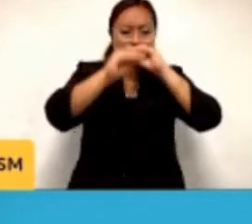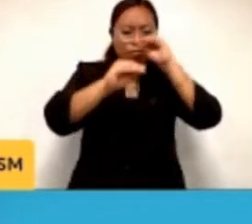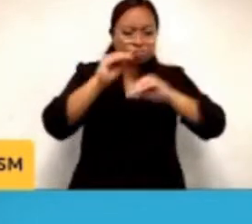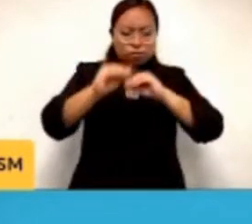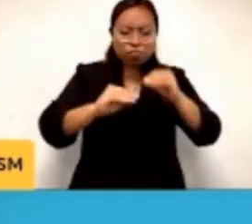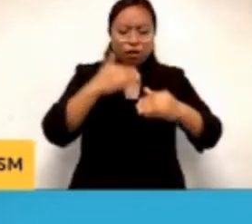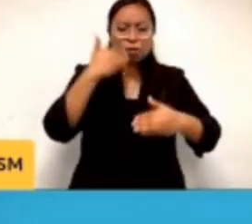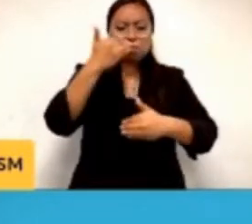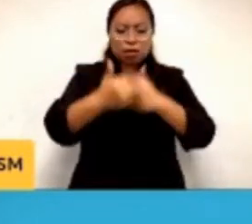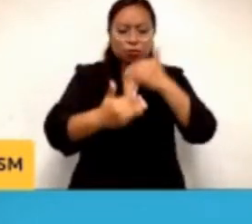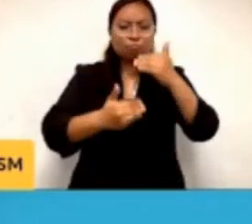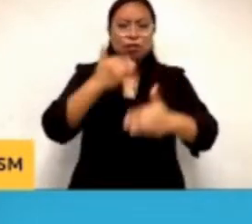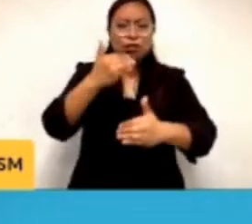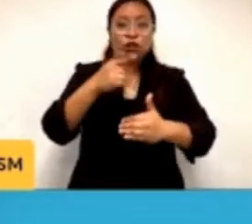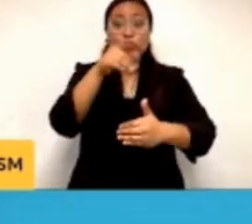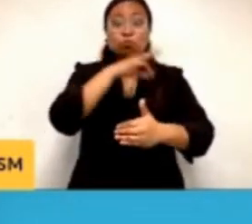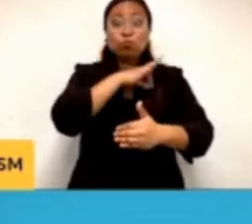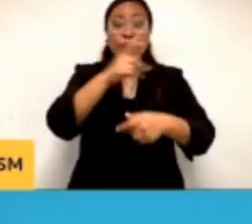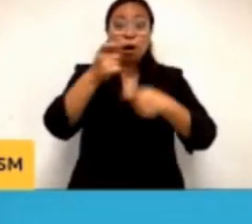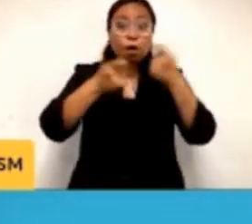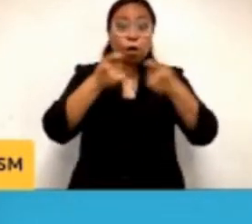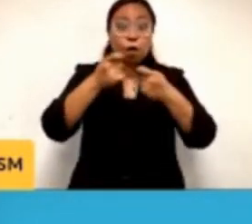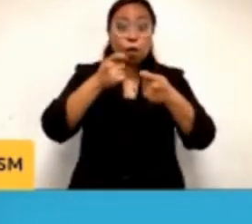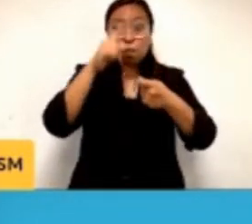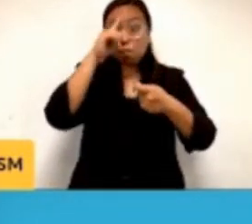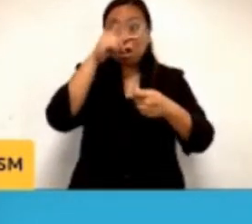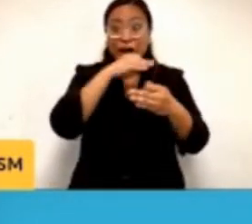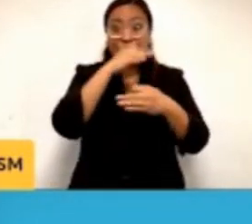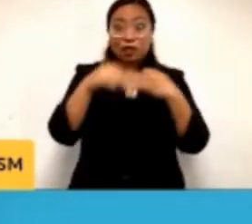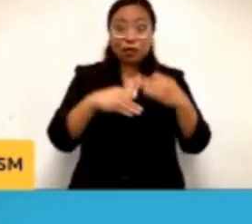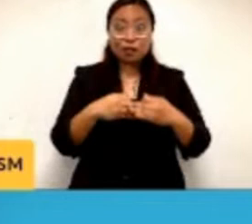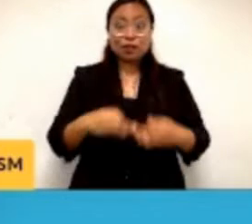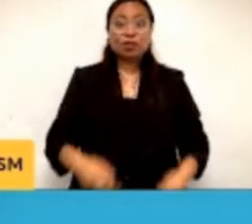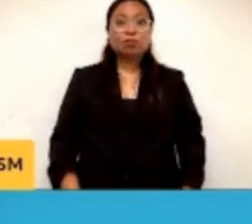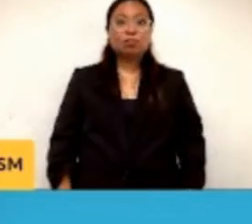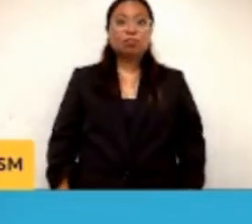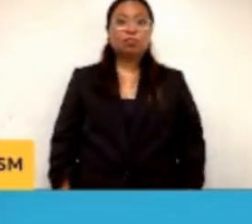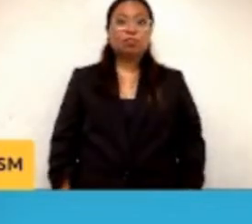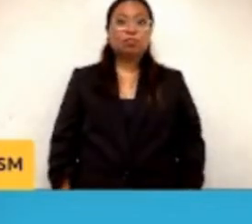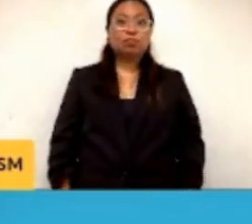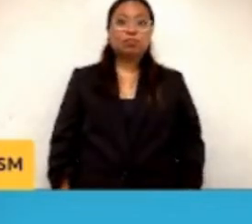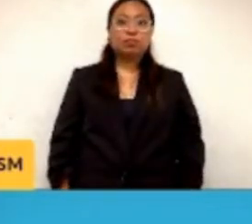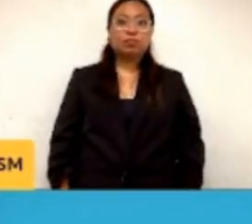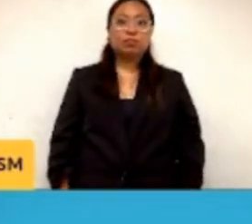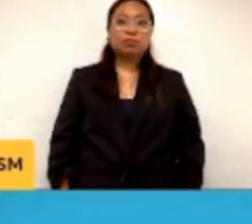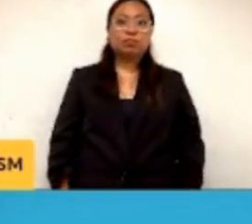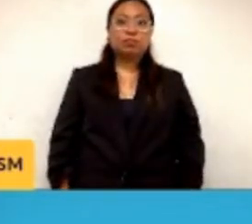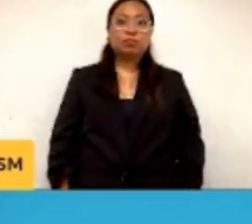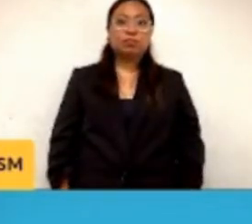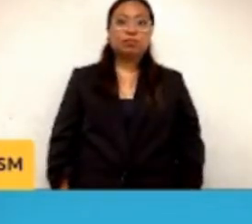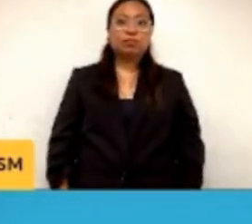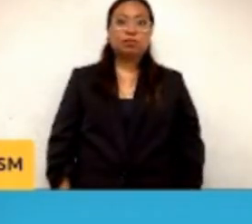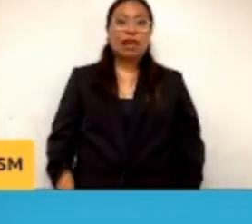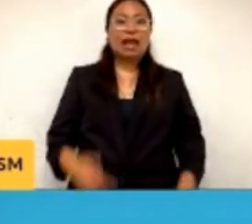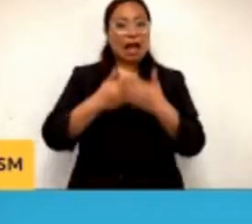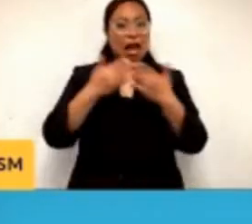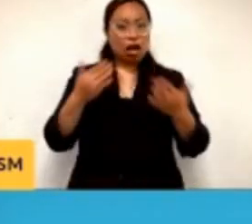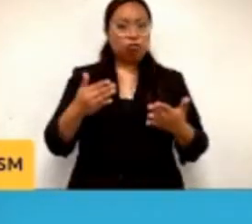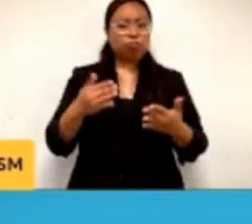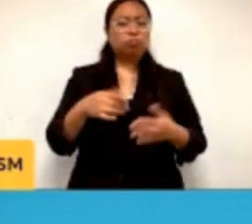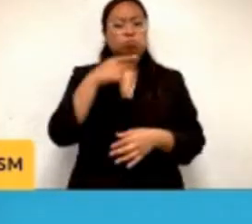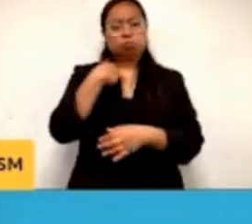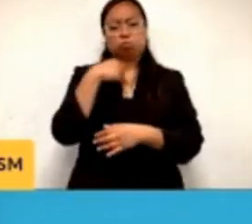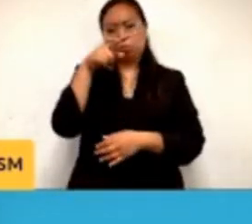tú tienes control sobre él. Y aquí yo quiero hacerte una pregunta. Para partir del propósito, para enfocarnos. En los